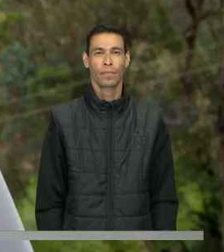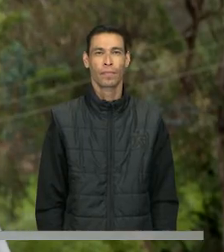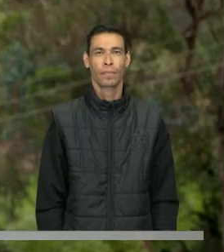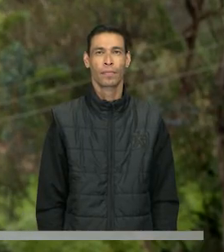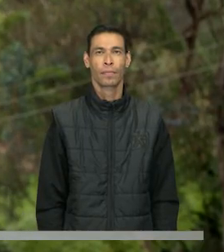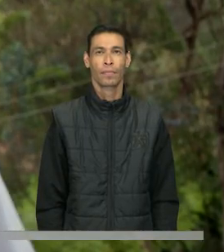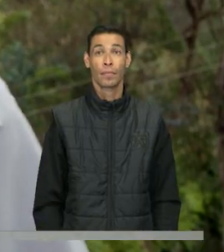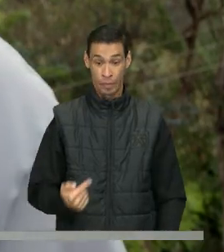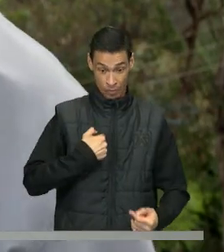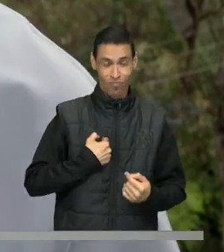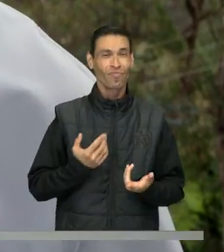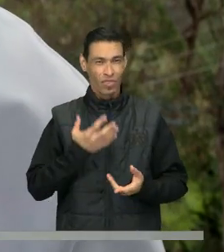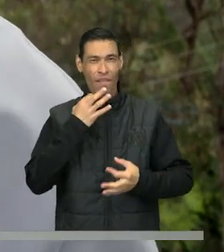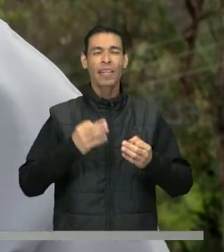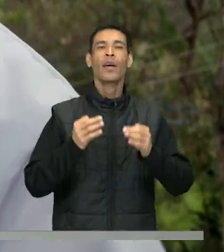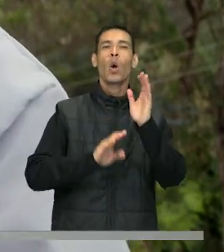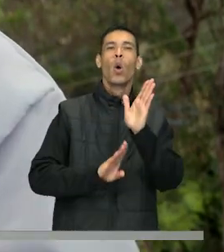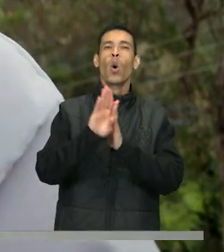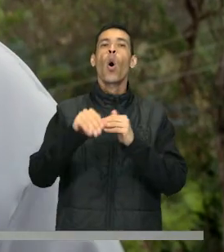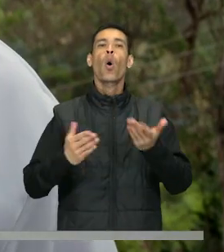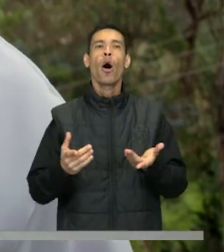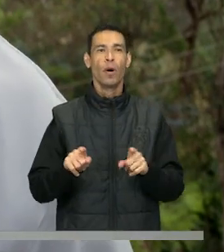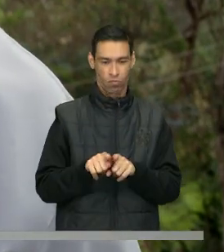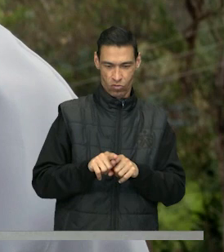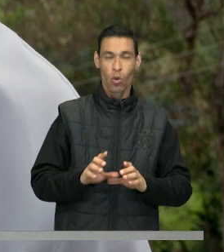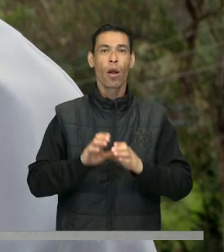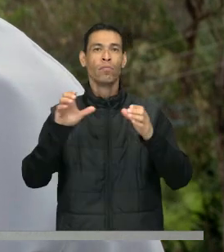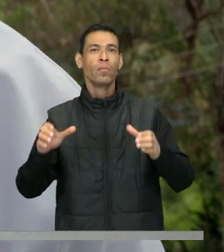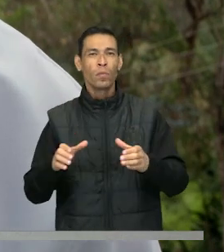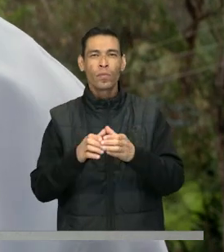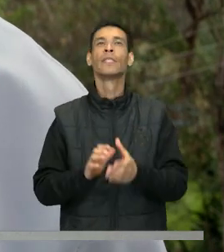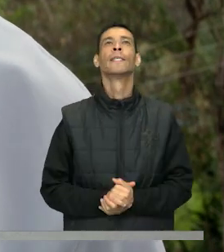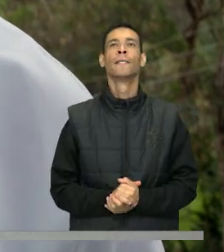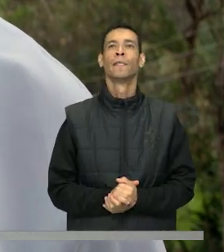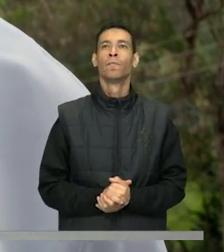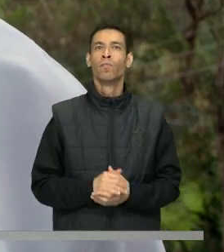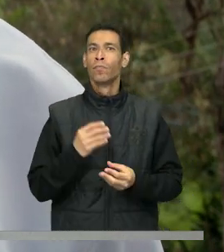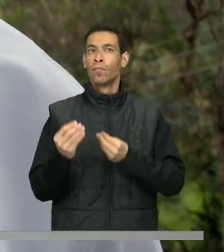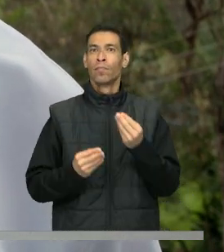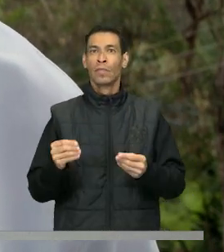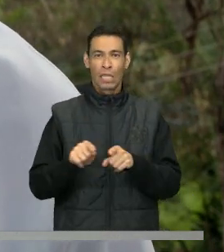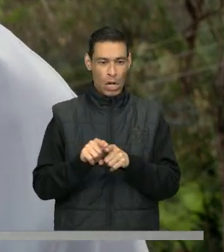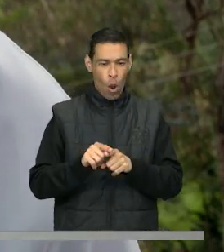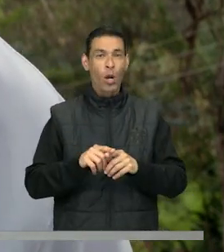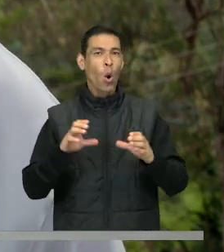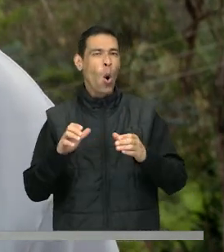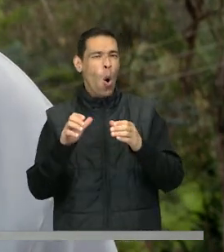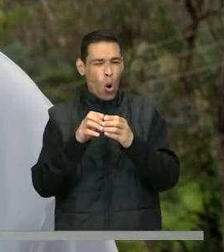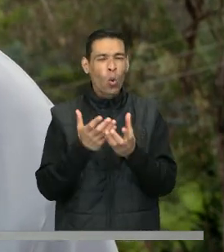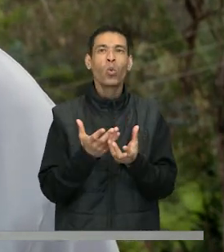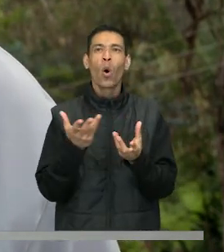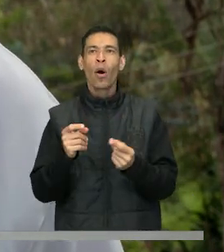Para mí la clave del éxito es el conjunto. Pero para lograr ese tipo de conjuntos tenemos que